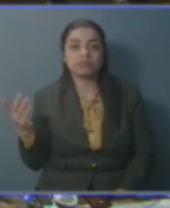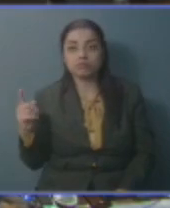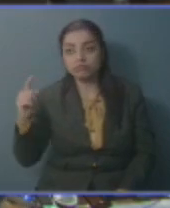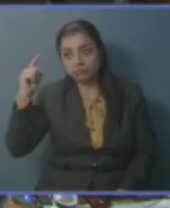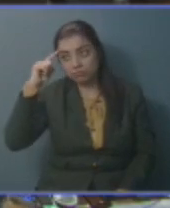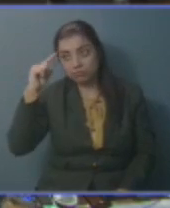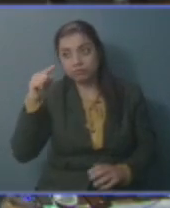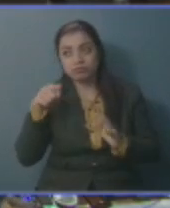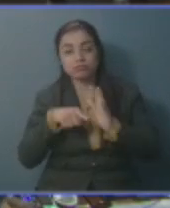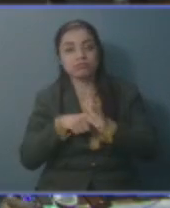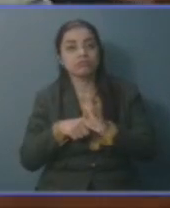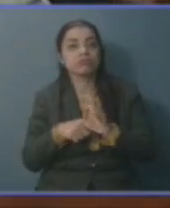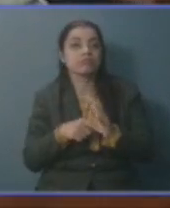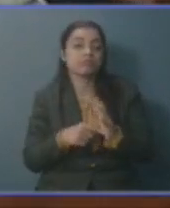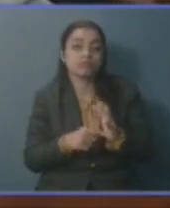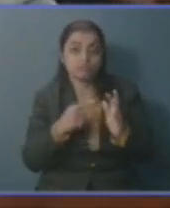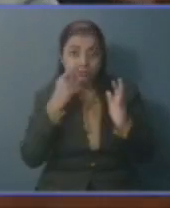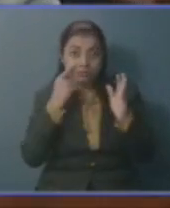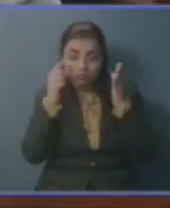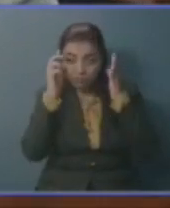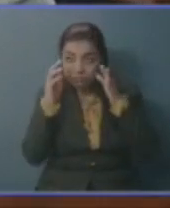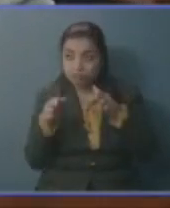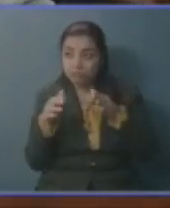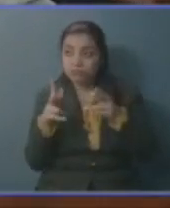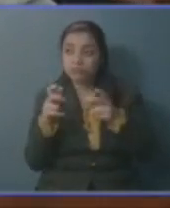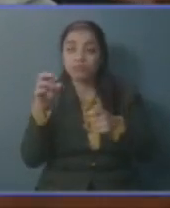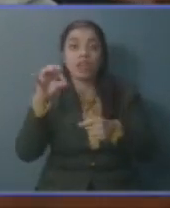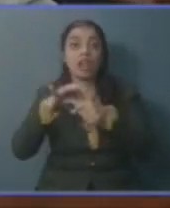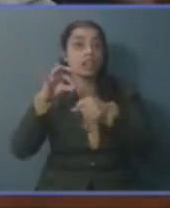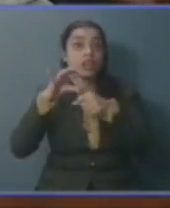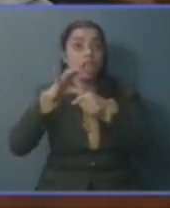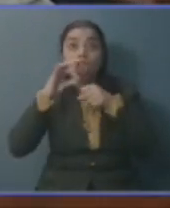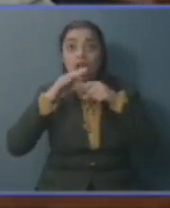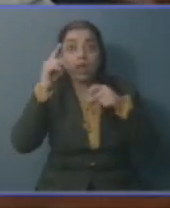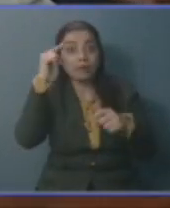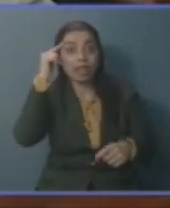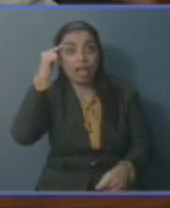simplemente fijan la atención en las elecciones del otro año.